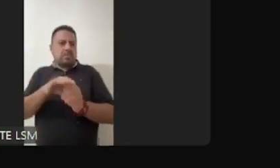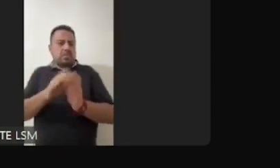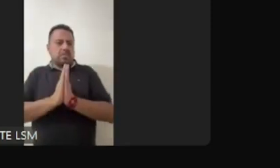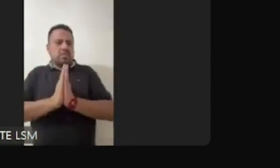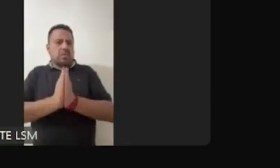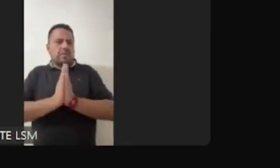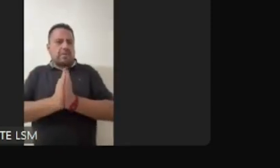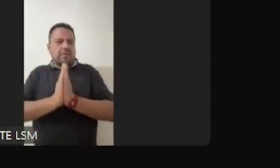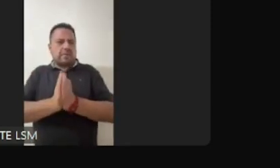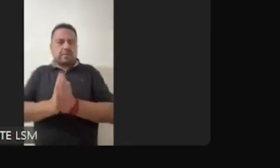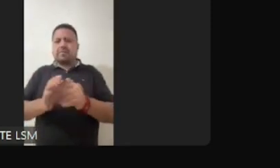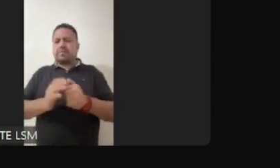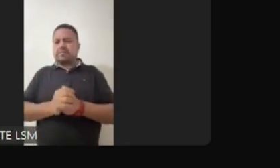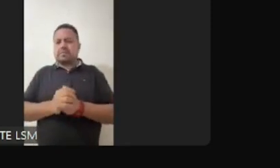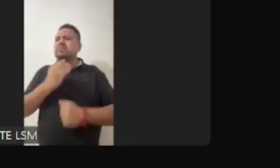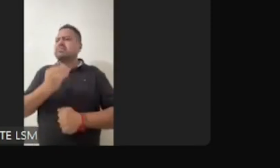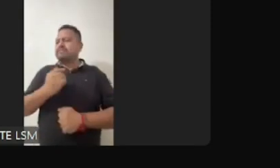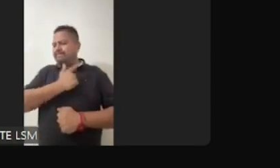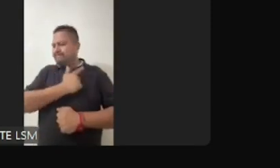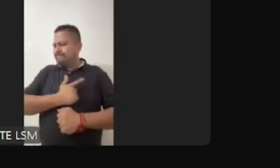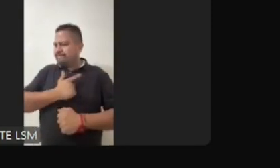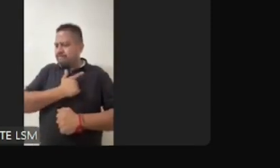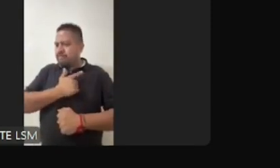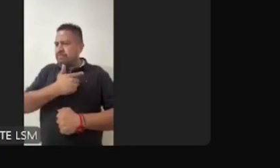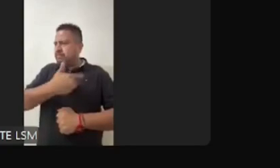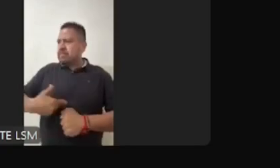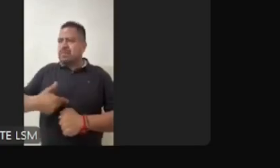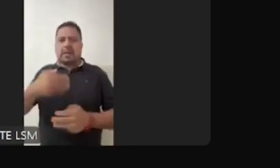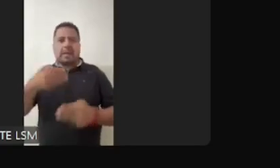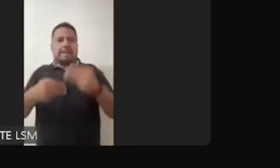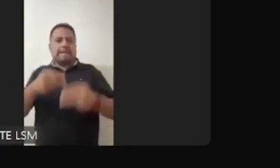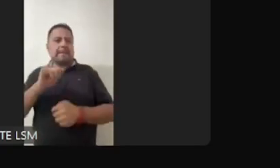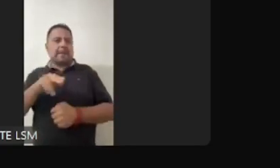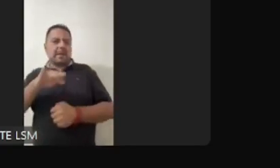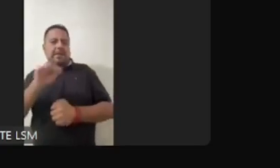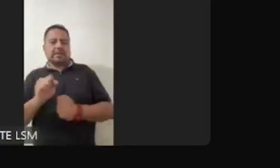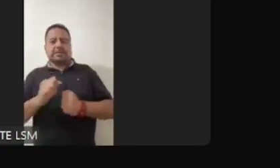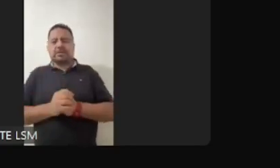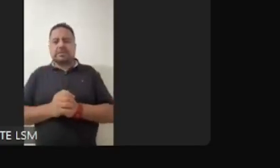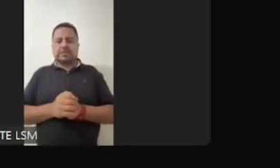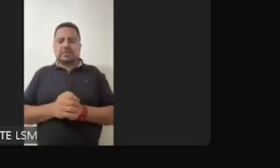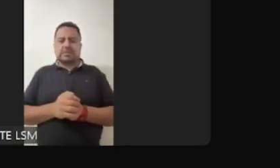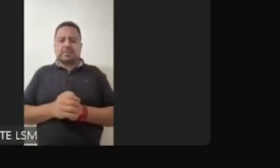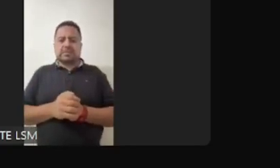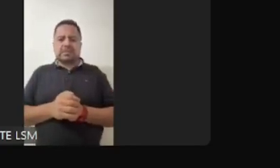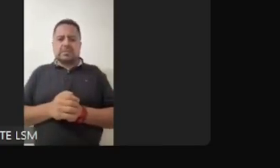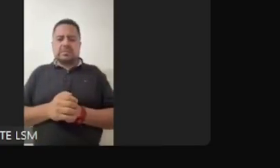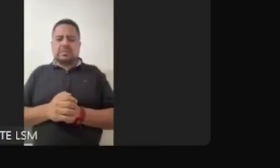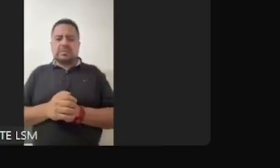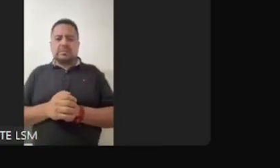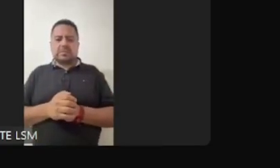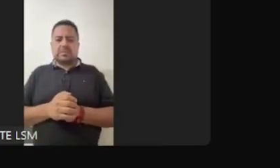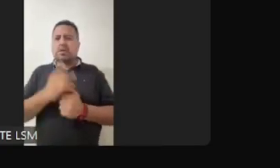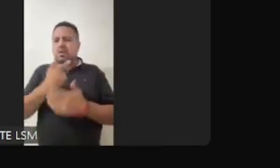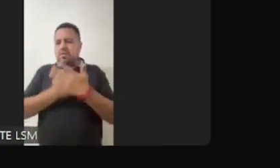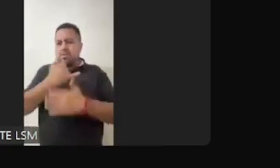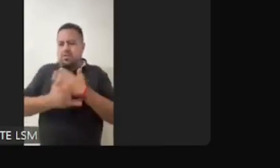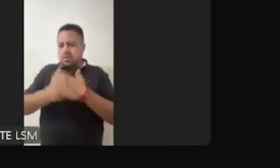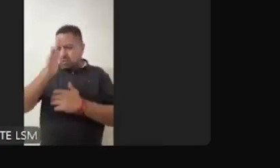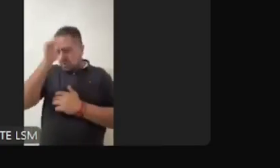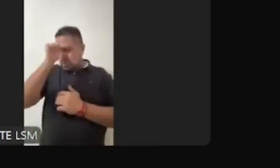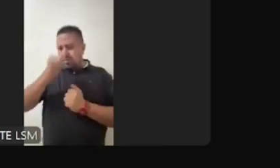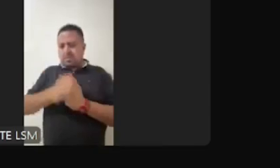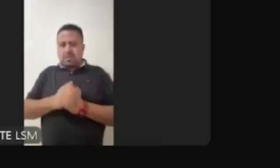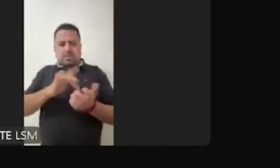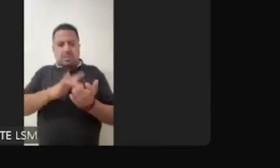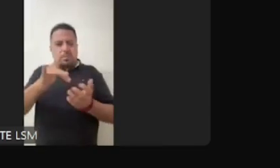favor con gusto magistrada presidenta magistrado ponente José Inés betancur Salgado con los proyectos